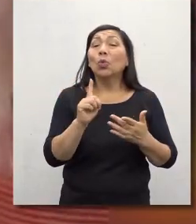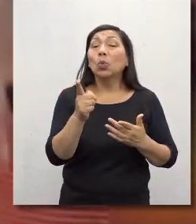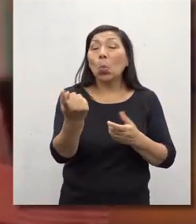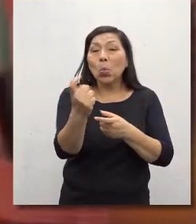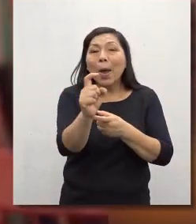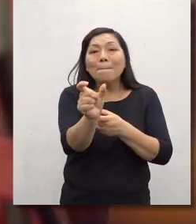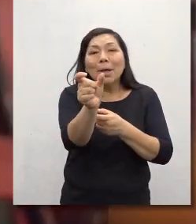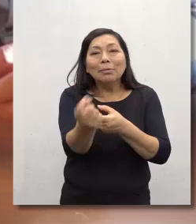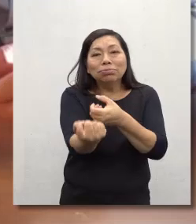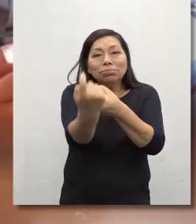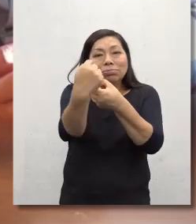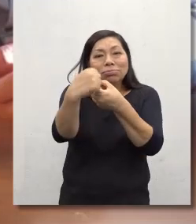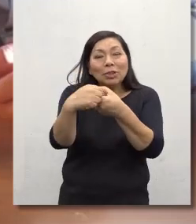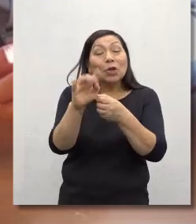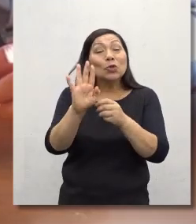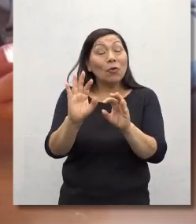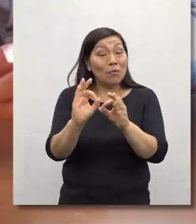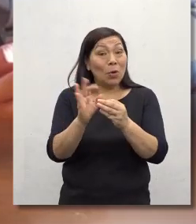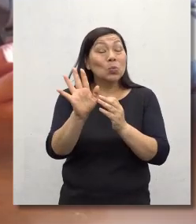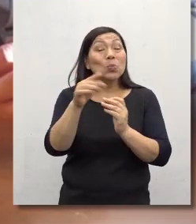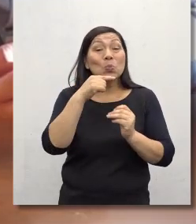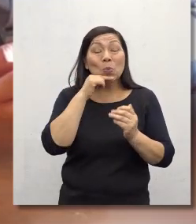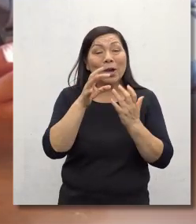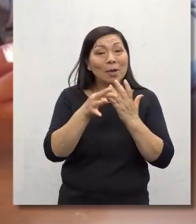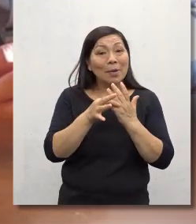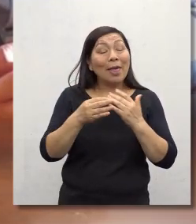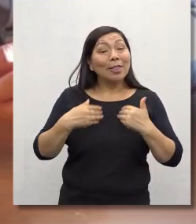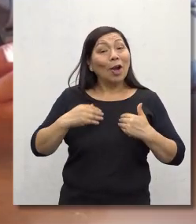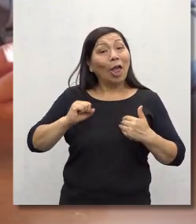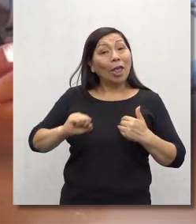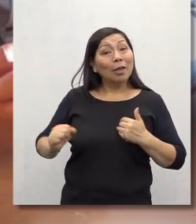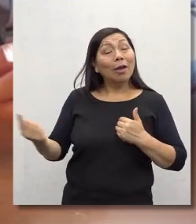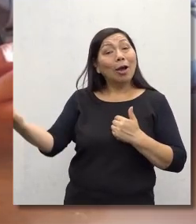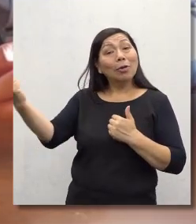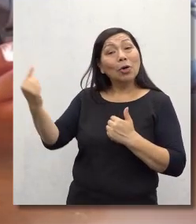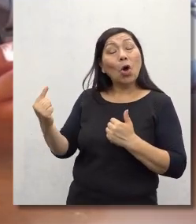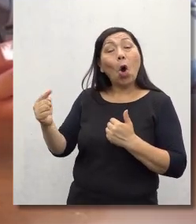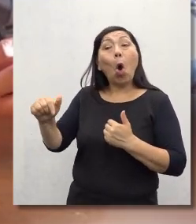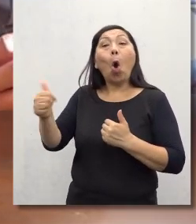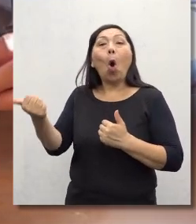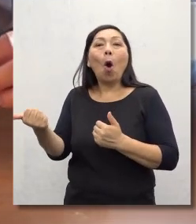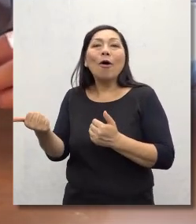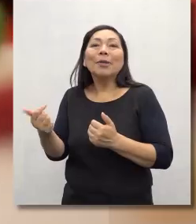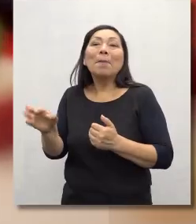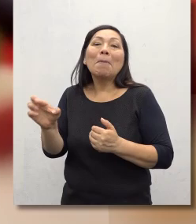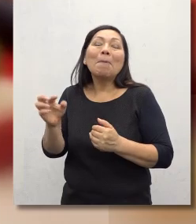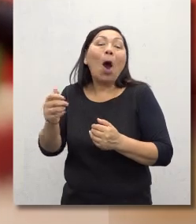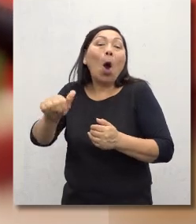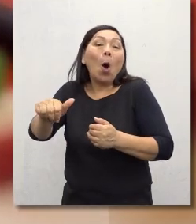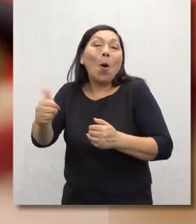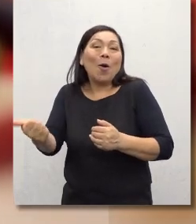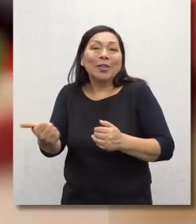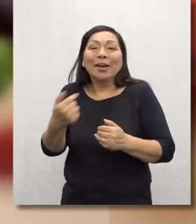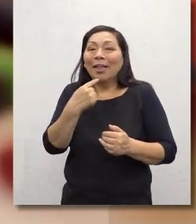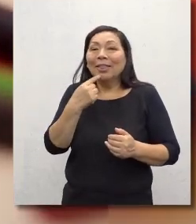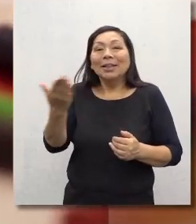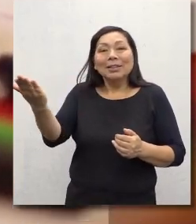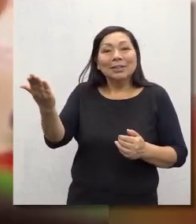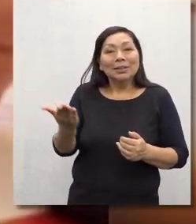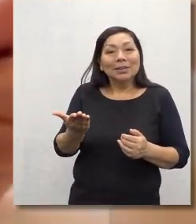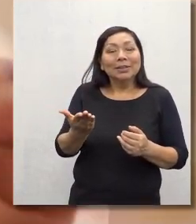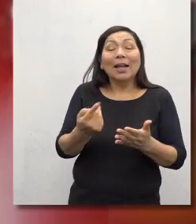sus integrantes, en este caso la esposa, tiene una hija proveniente de una relación previa, lo que doctrinaria